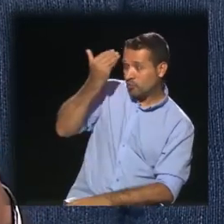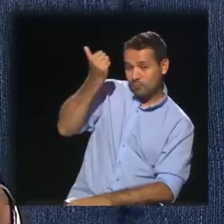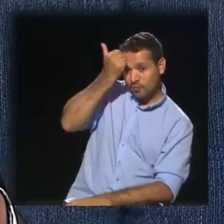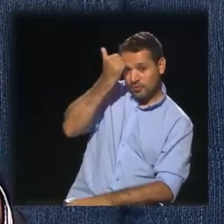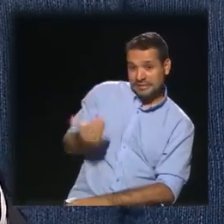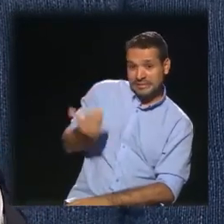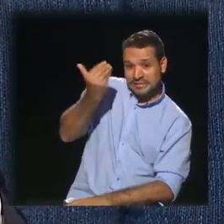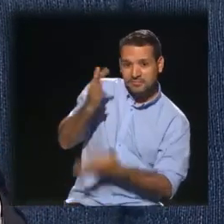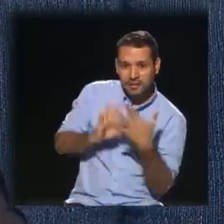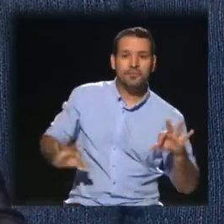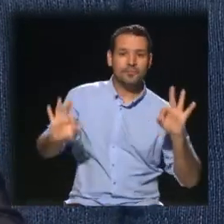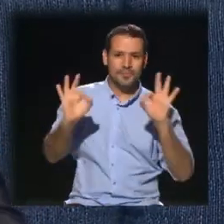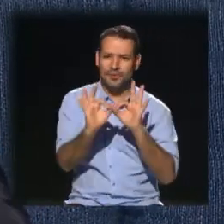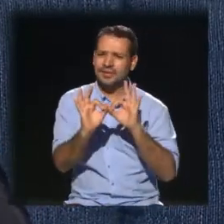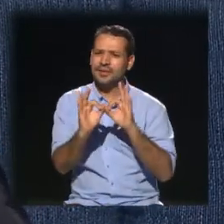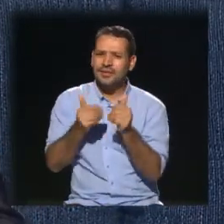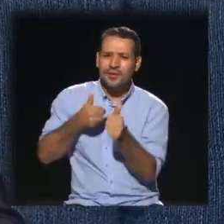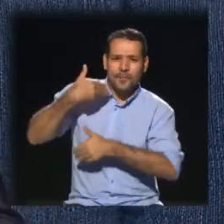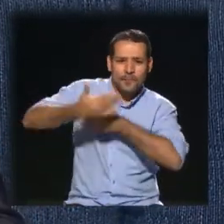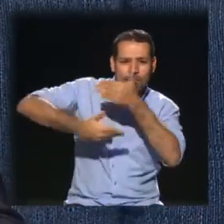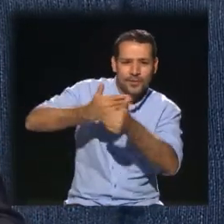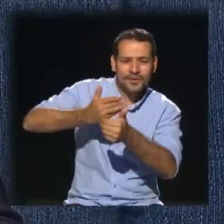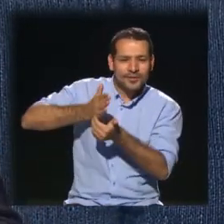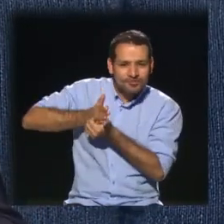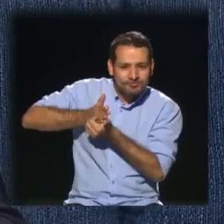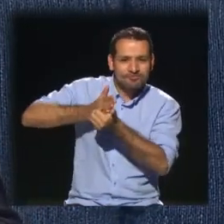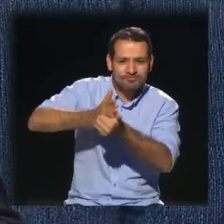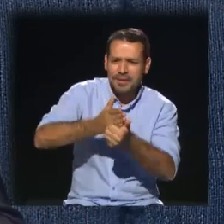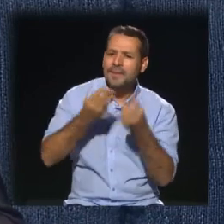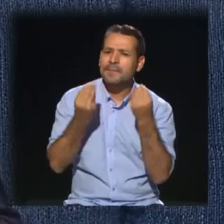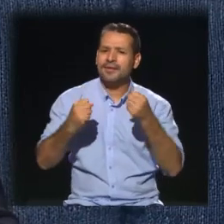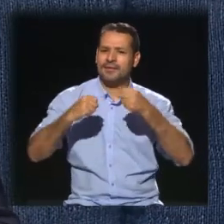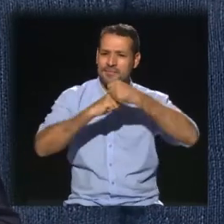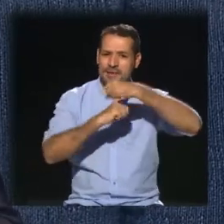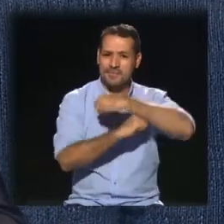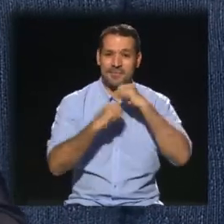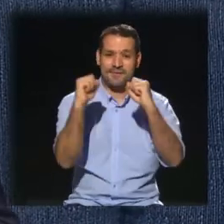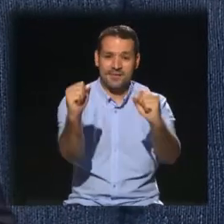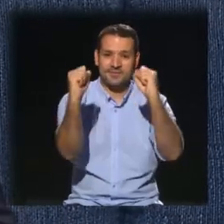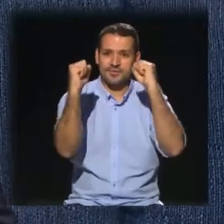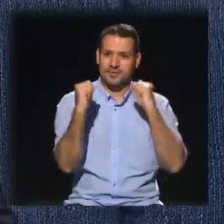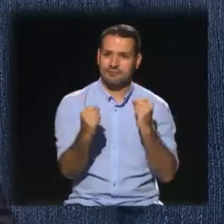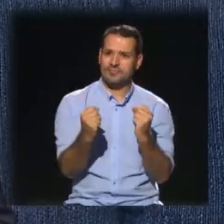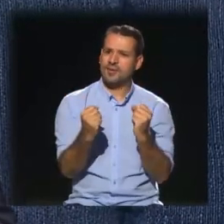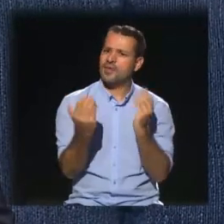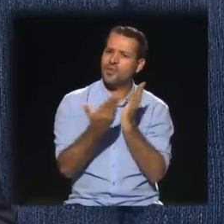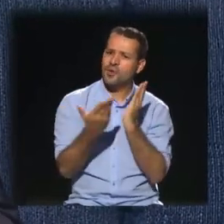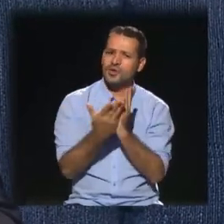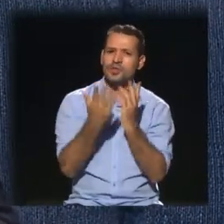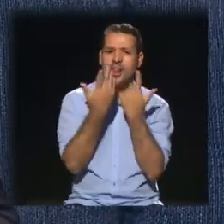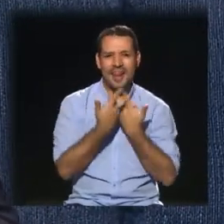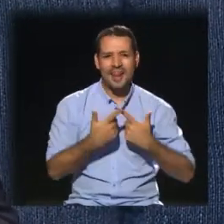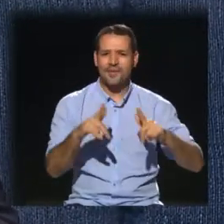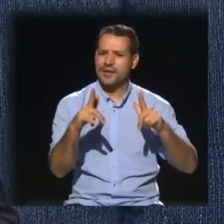gran oportunidad y sobre todo afianzar la formación y la educación en libertad y en un tipo de libertad que yo diría